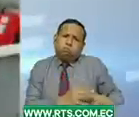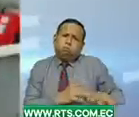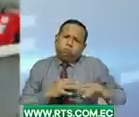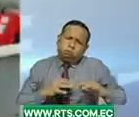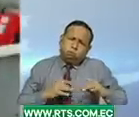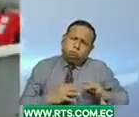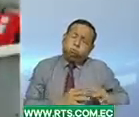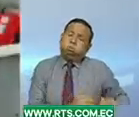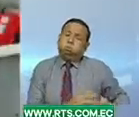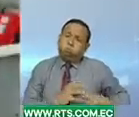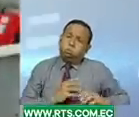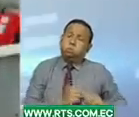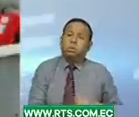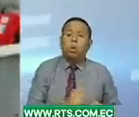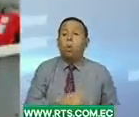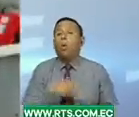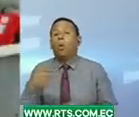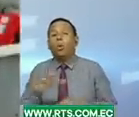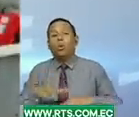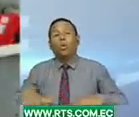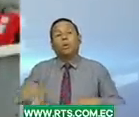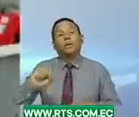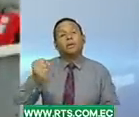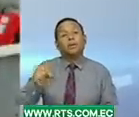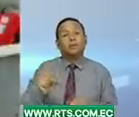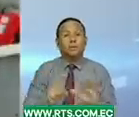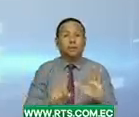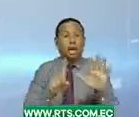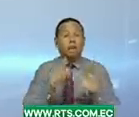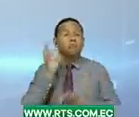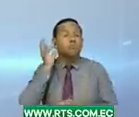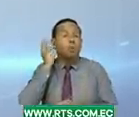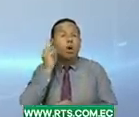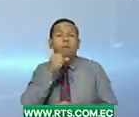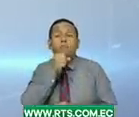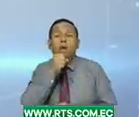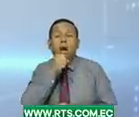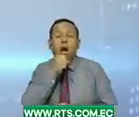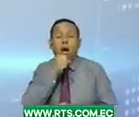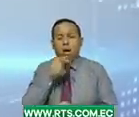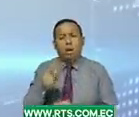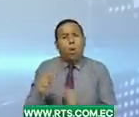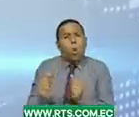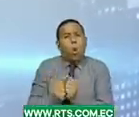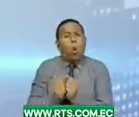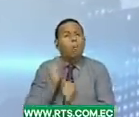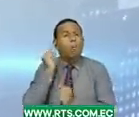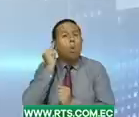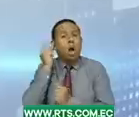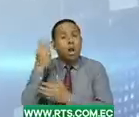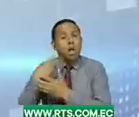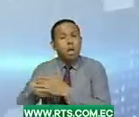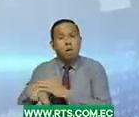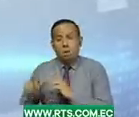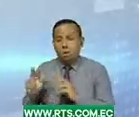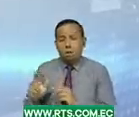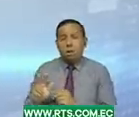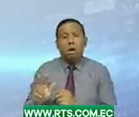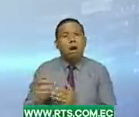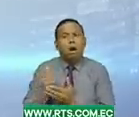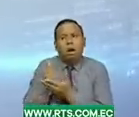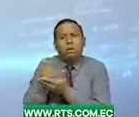Mientras que en Sauce S6, una adulta mayor, al igual que una mujer con su hijo, fueron rescatados